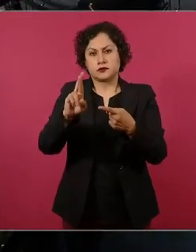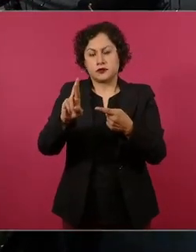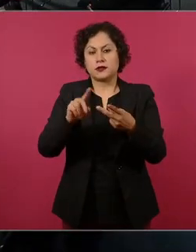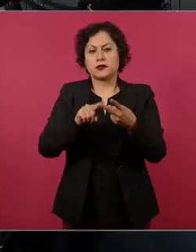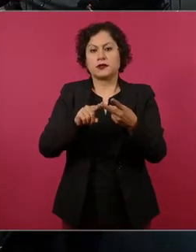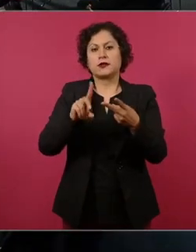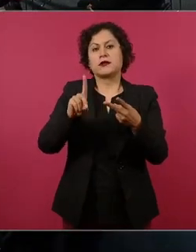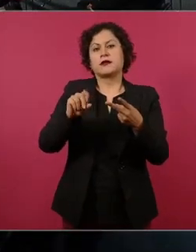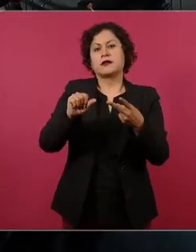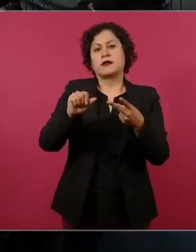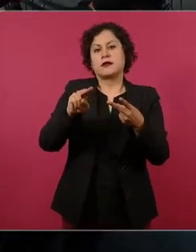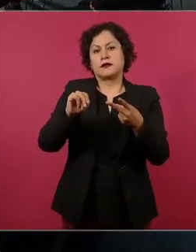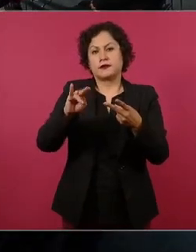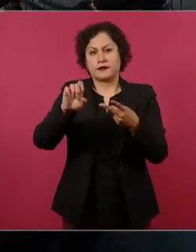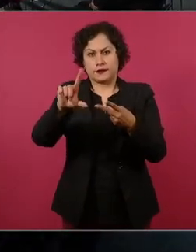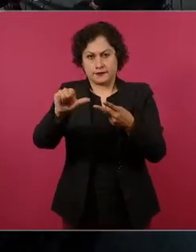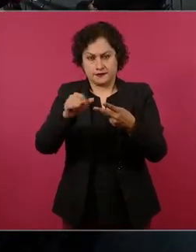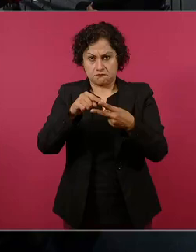Escobar.